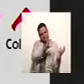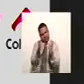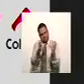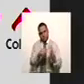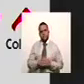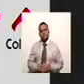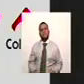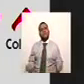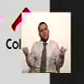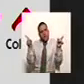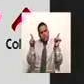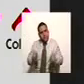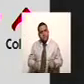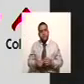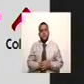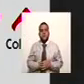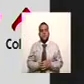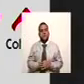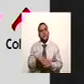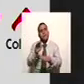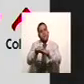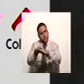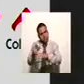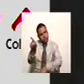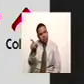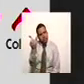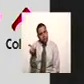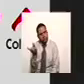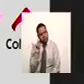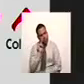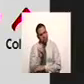La formalización, señor superintendente,